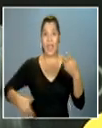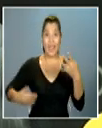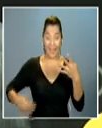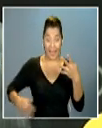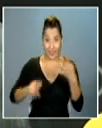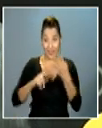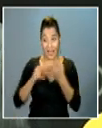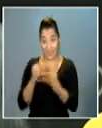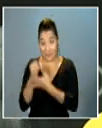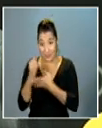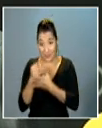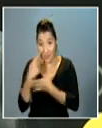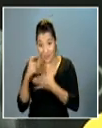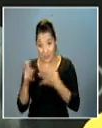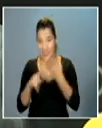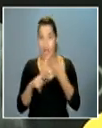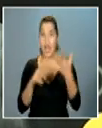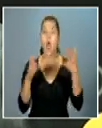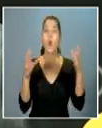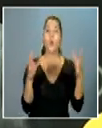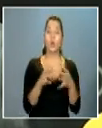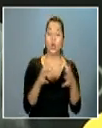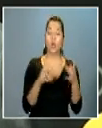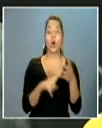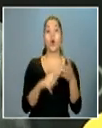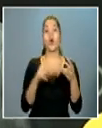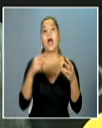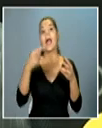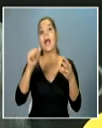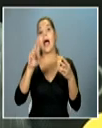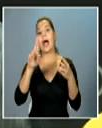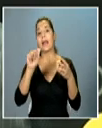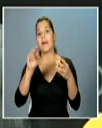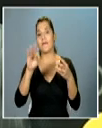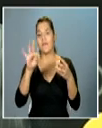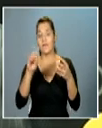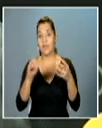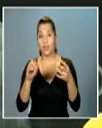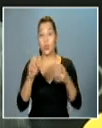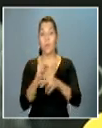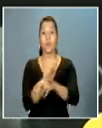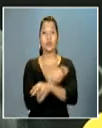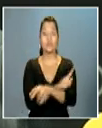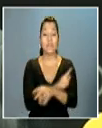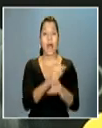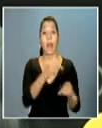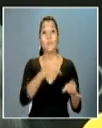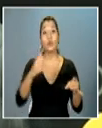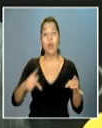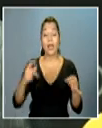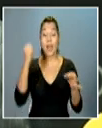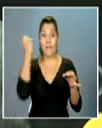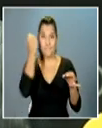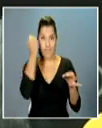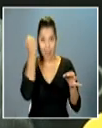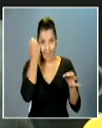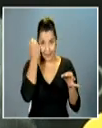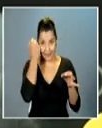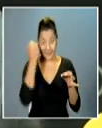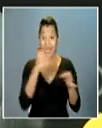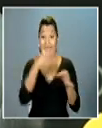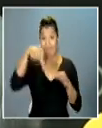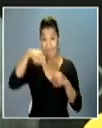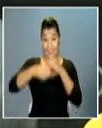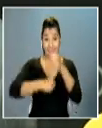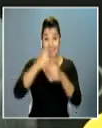Inspección Fiscal, en La Unión, en Garavito, en Puriscal, en Punta Arenas y en Pavas. Y durante este